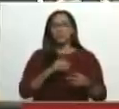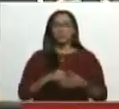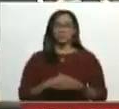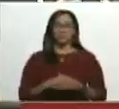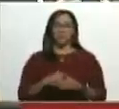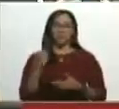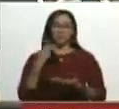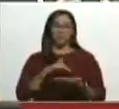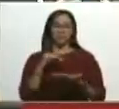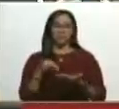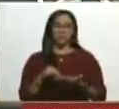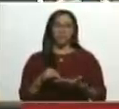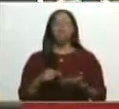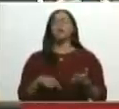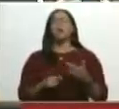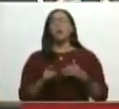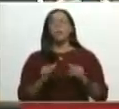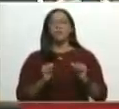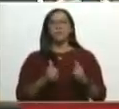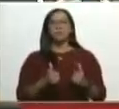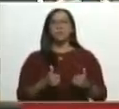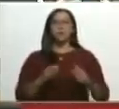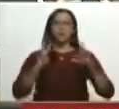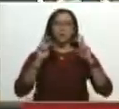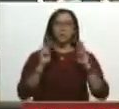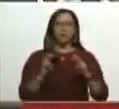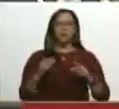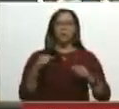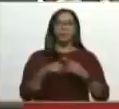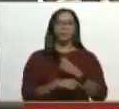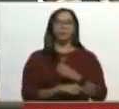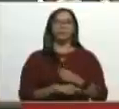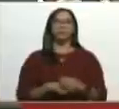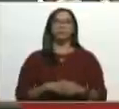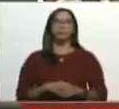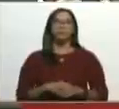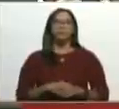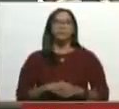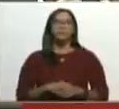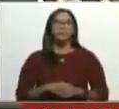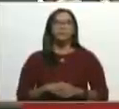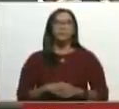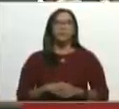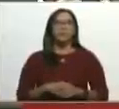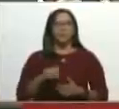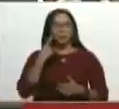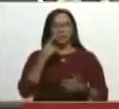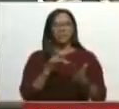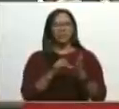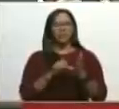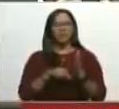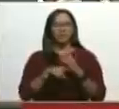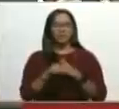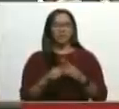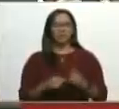Asamblea Nacional, vamos a iniciar una investigación profunda para ver hasta dónde llega esto.